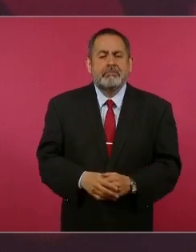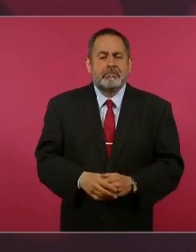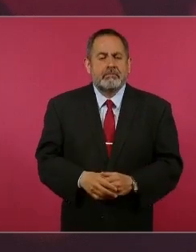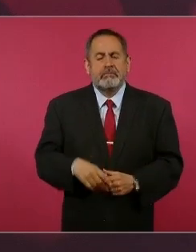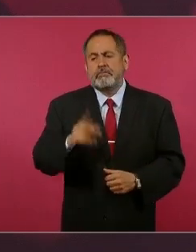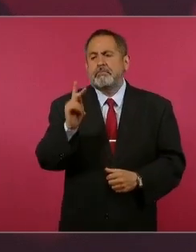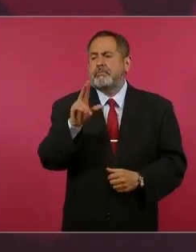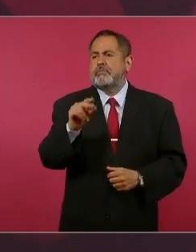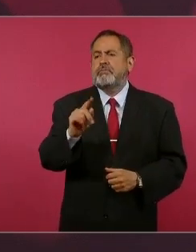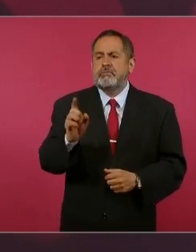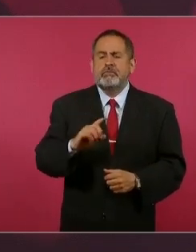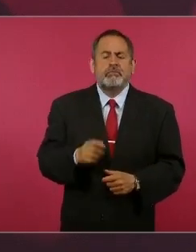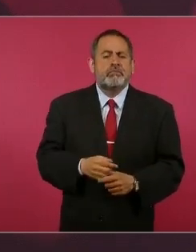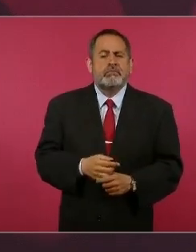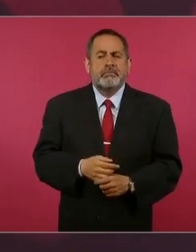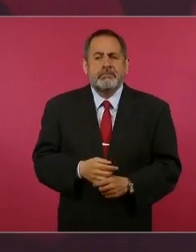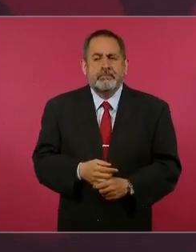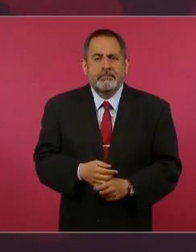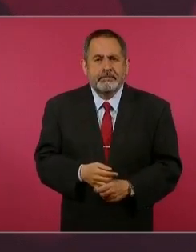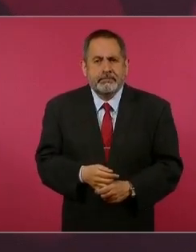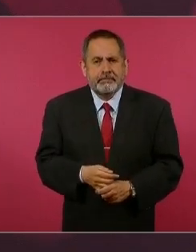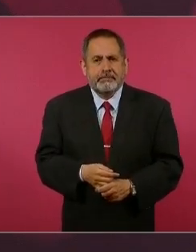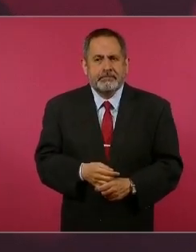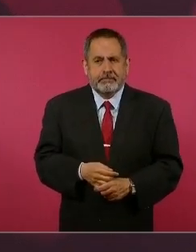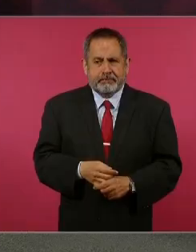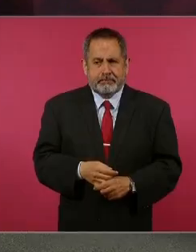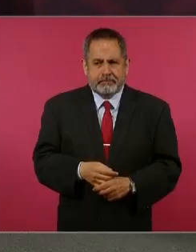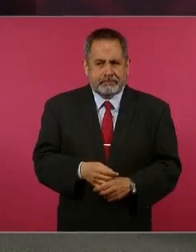pero que no se hagan, ¿no?